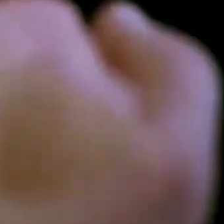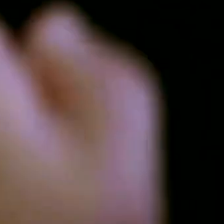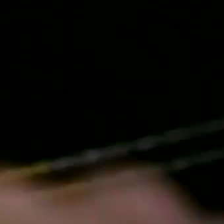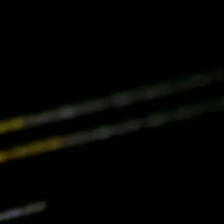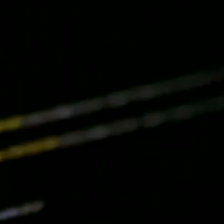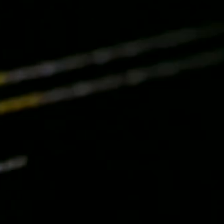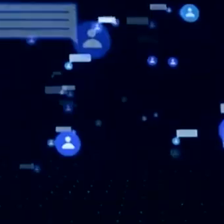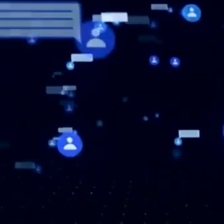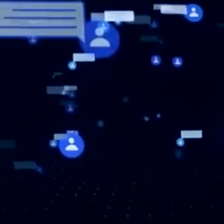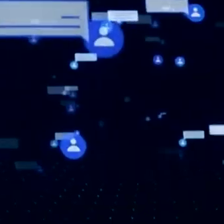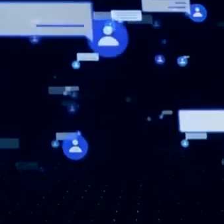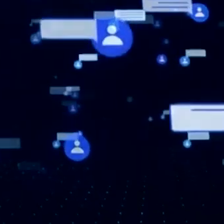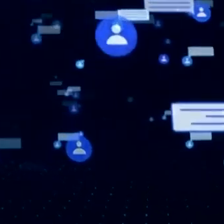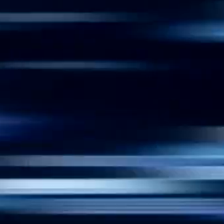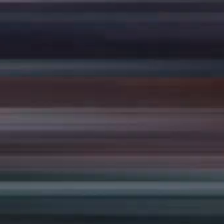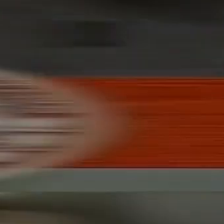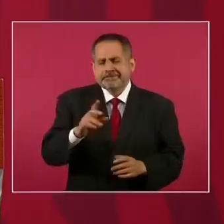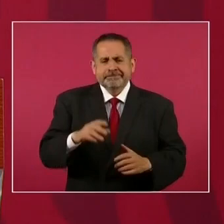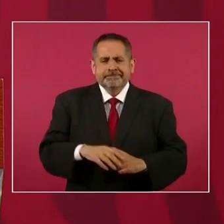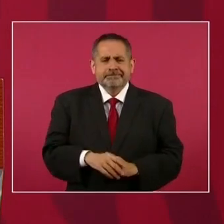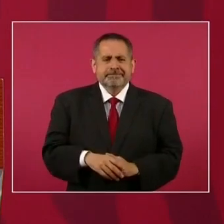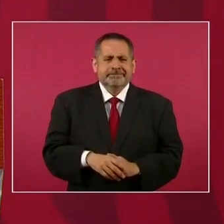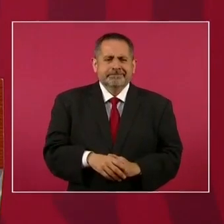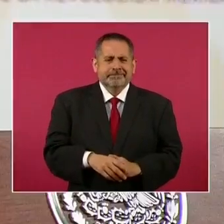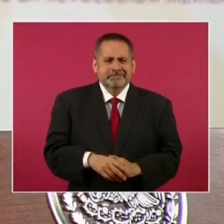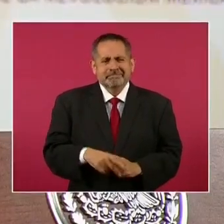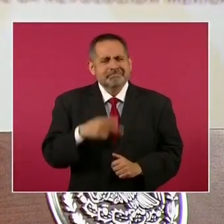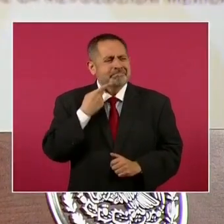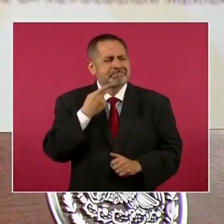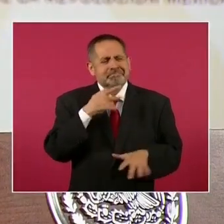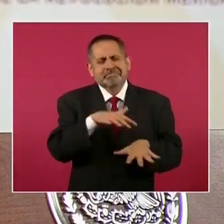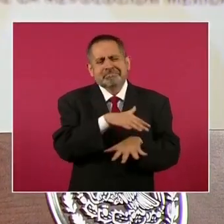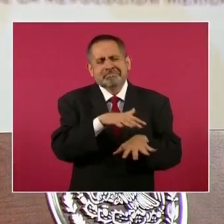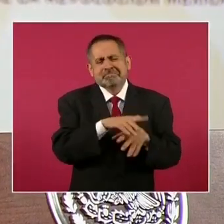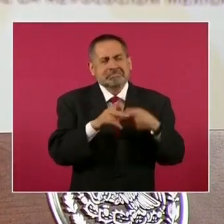Guardia Nacional. Es la politiquería.